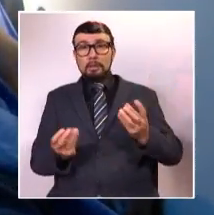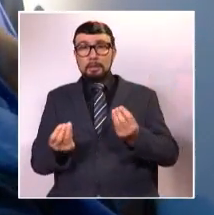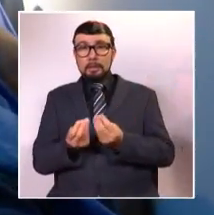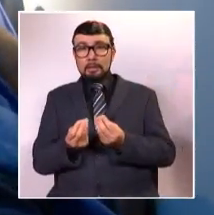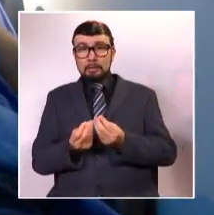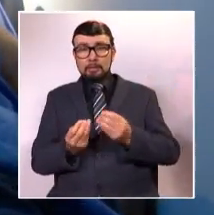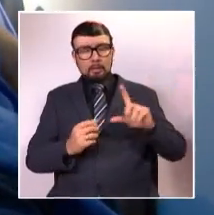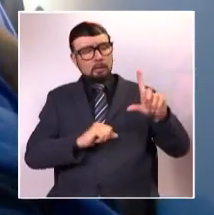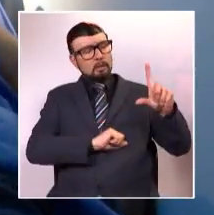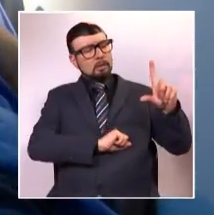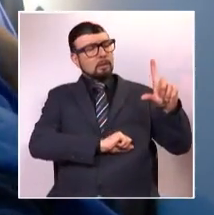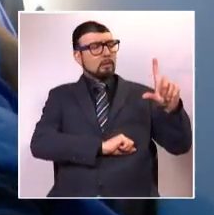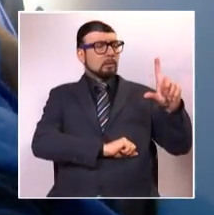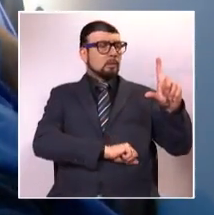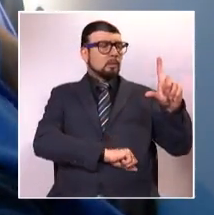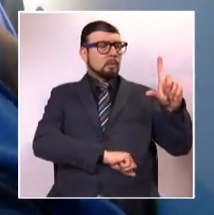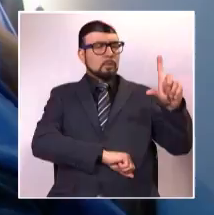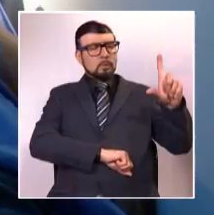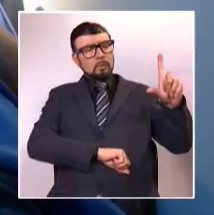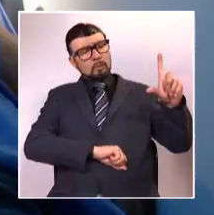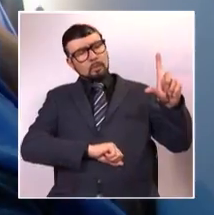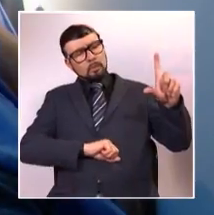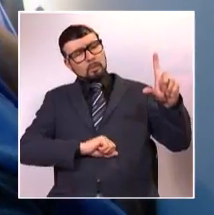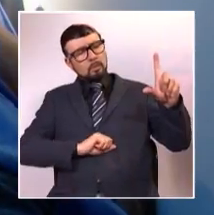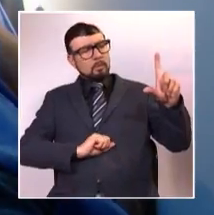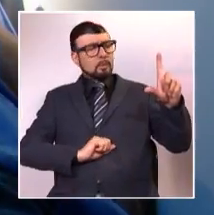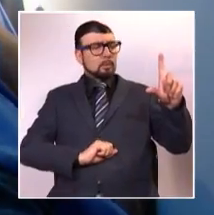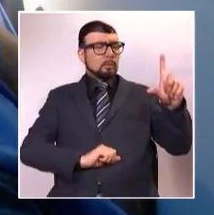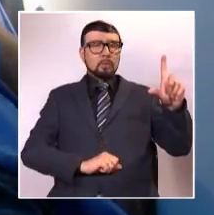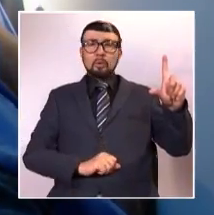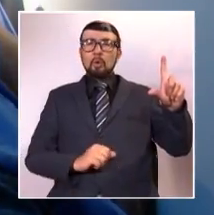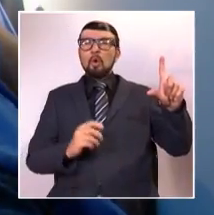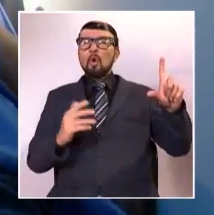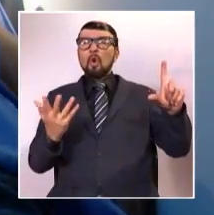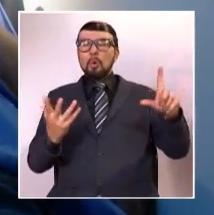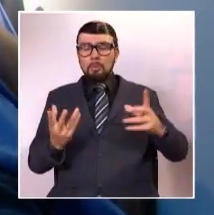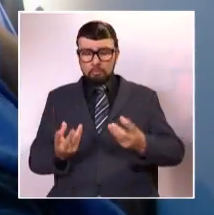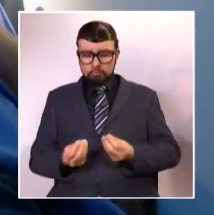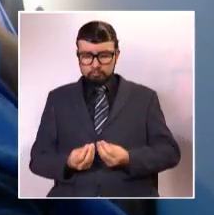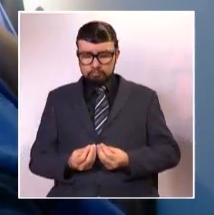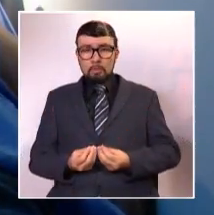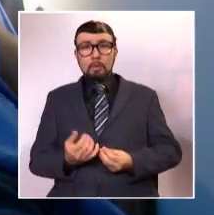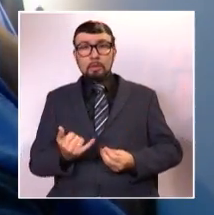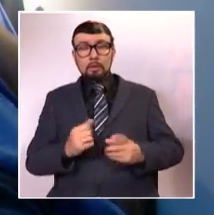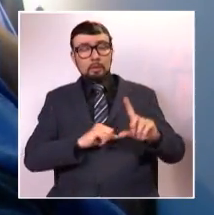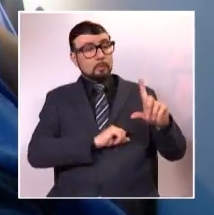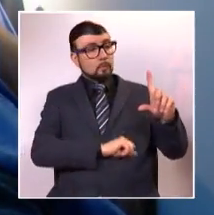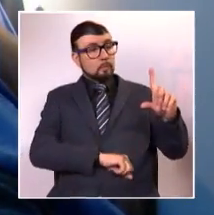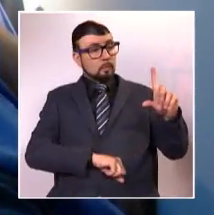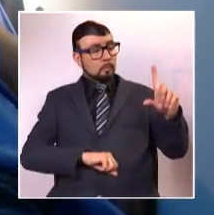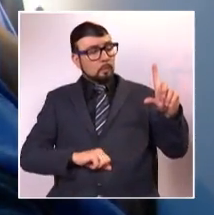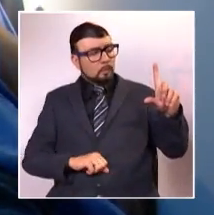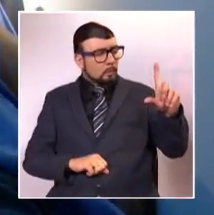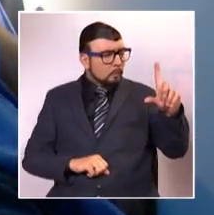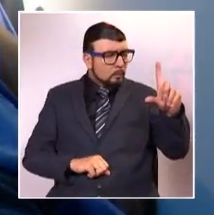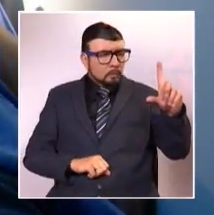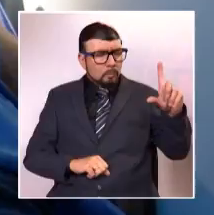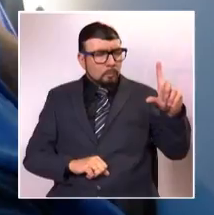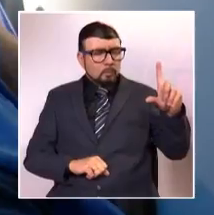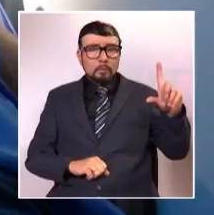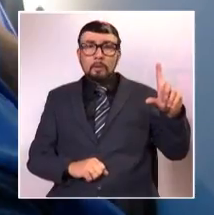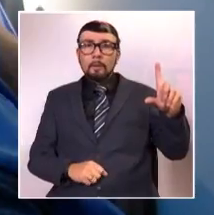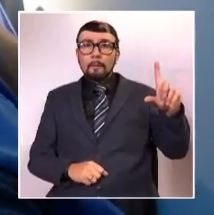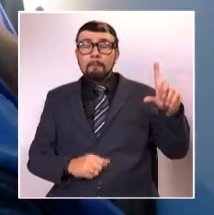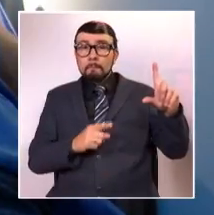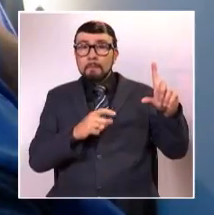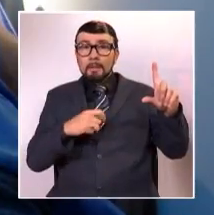a estudiar perfectamente cómo están los dos testículos. Vemos aquí que